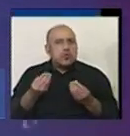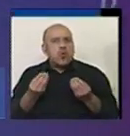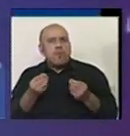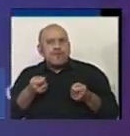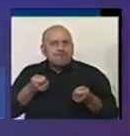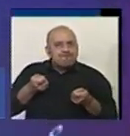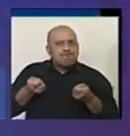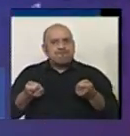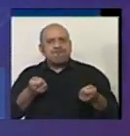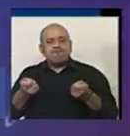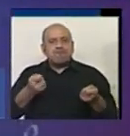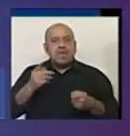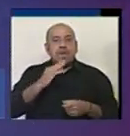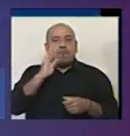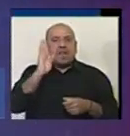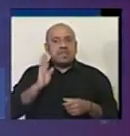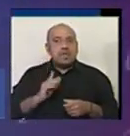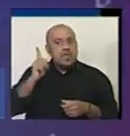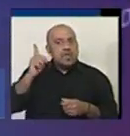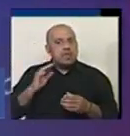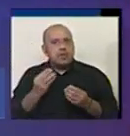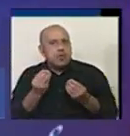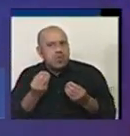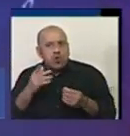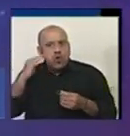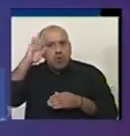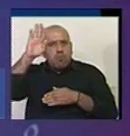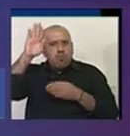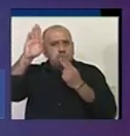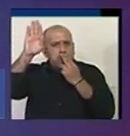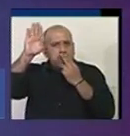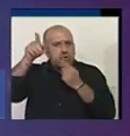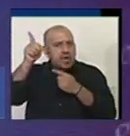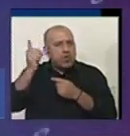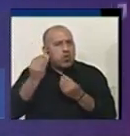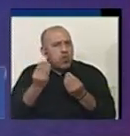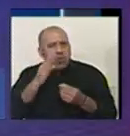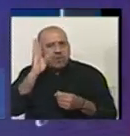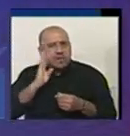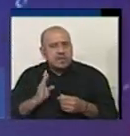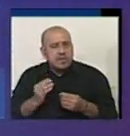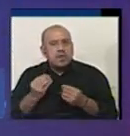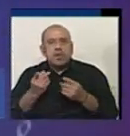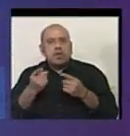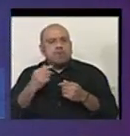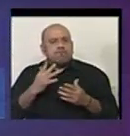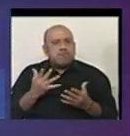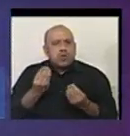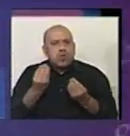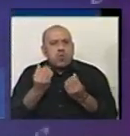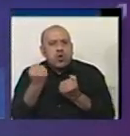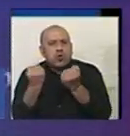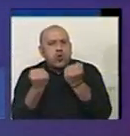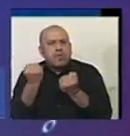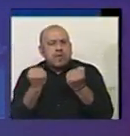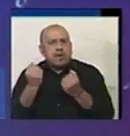sabemos, porque Bolsonaro lo secunda a Trump en su guerra comercial con China, cosa que no se entiende muy bien, como Paulo Guedes,